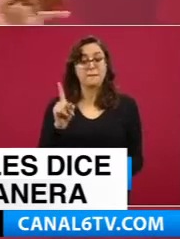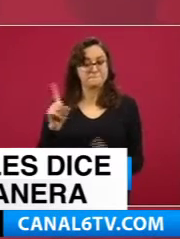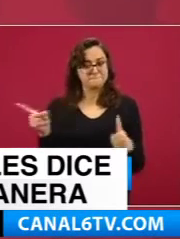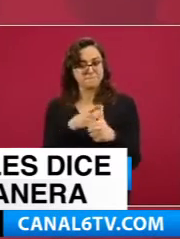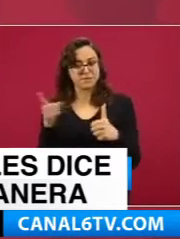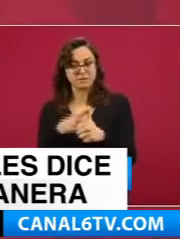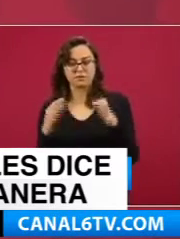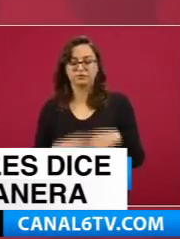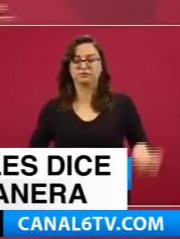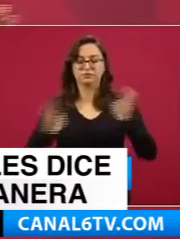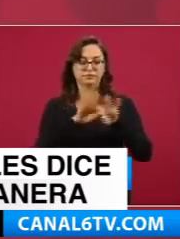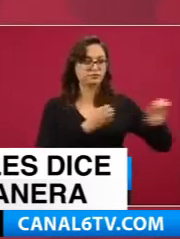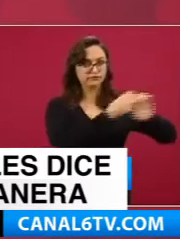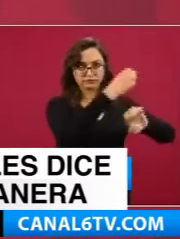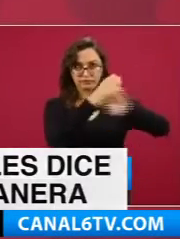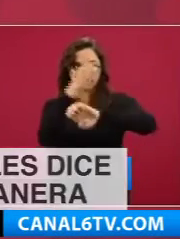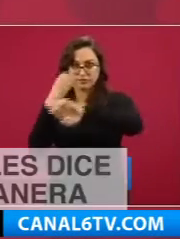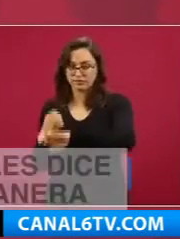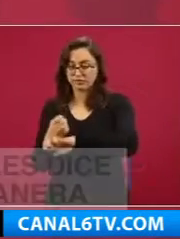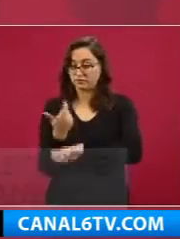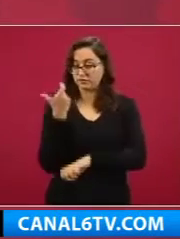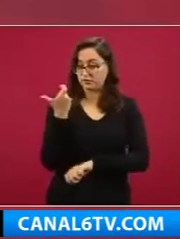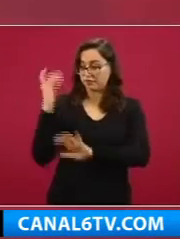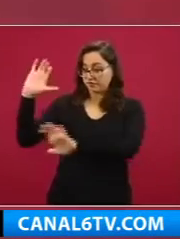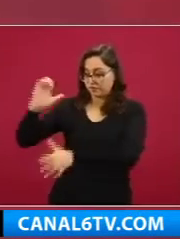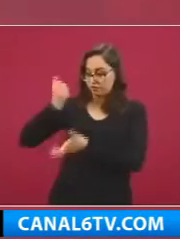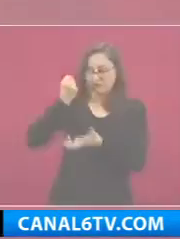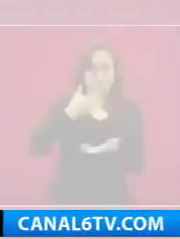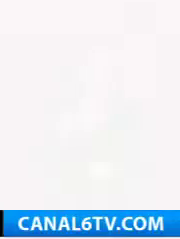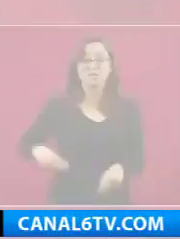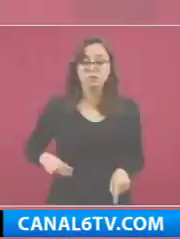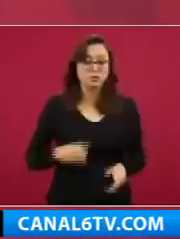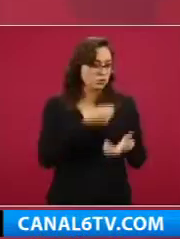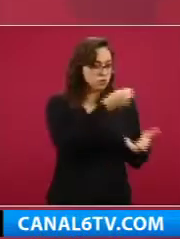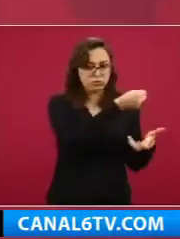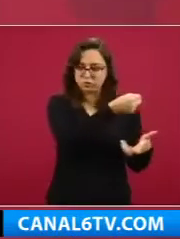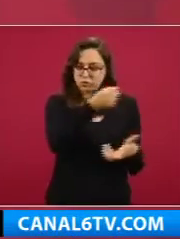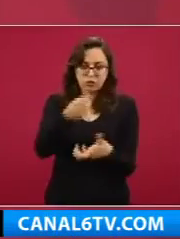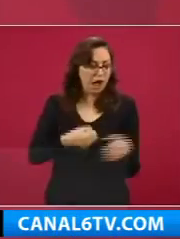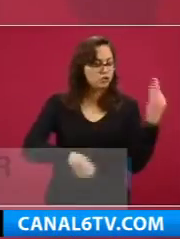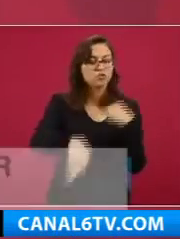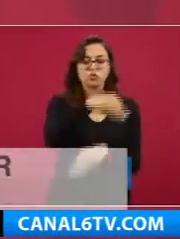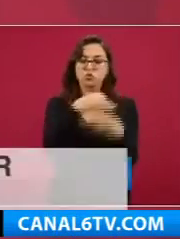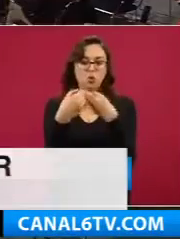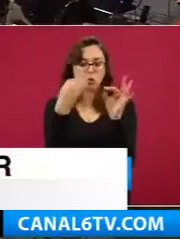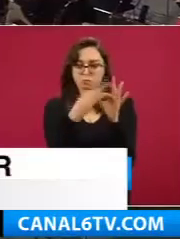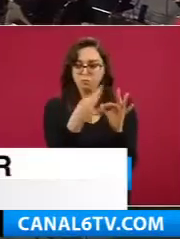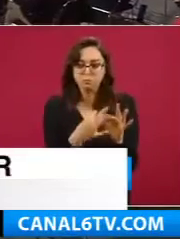Manuel López Obrador aseguró que las participaciones federales se han entregado como por ley corresponde. Y no